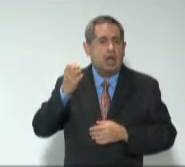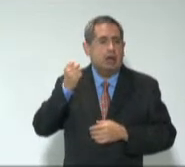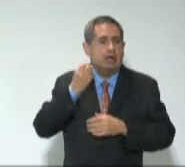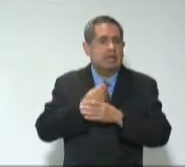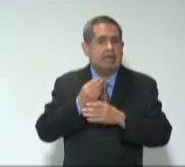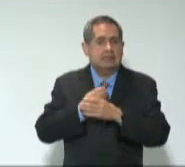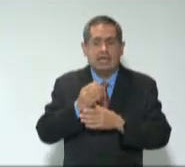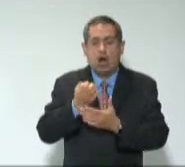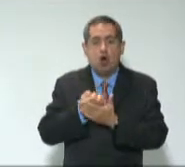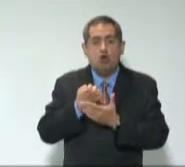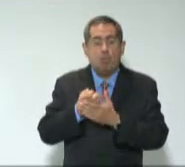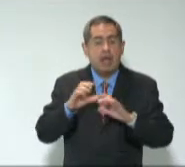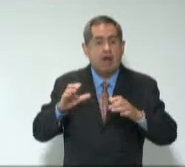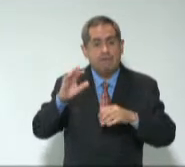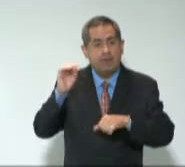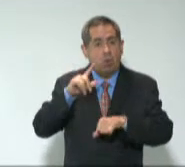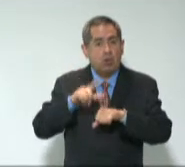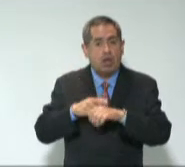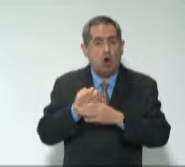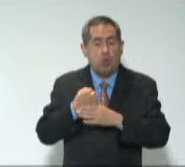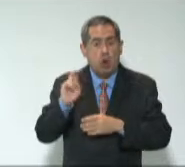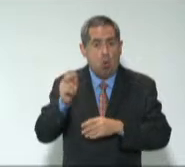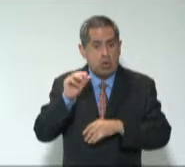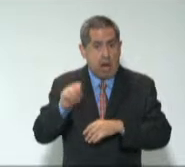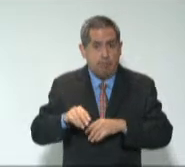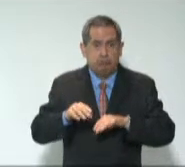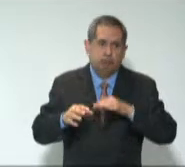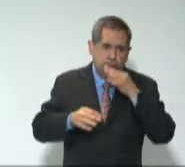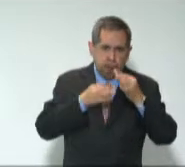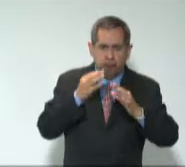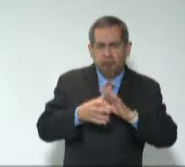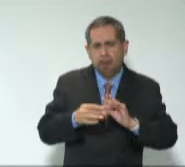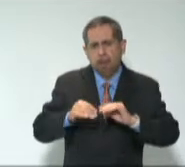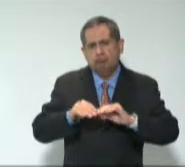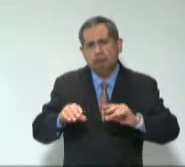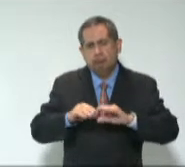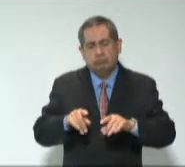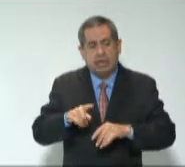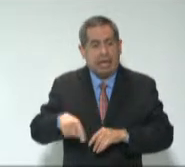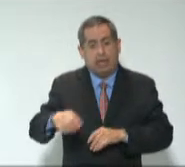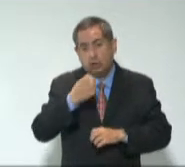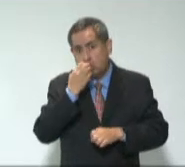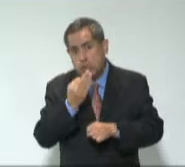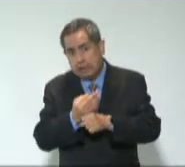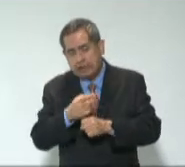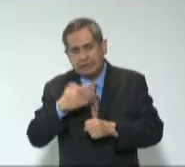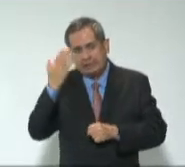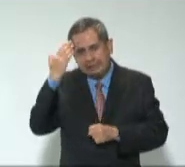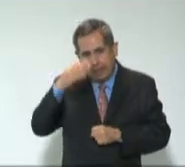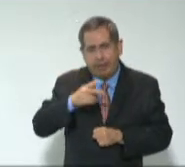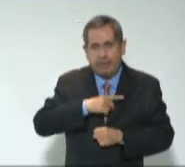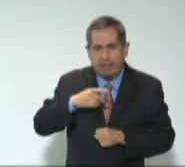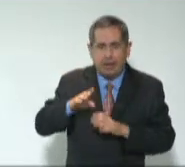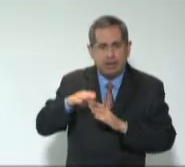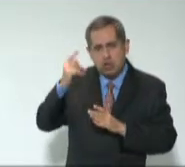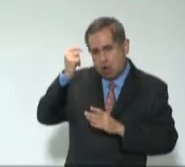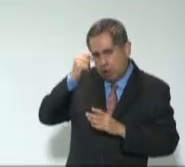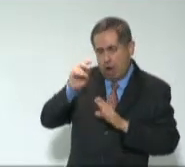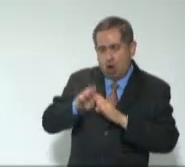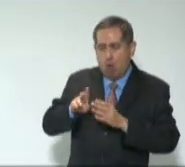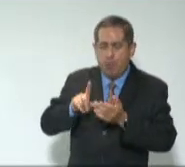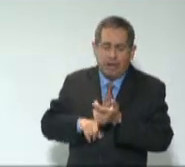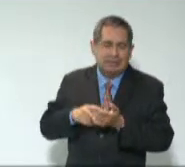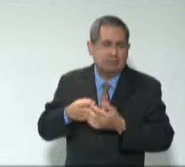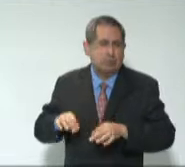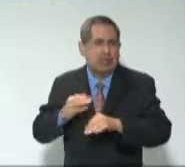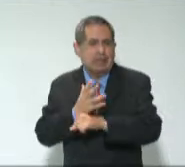transparencia en la Facultad de economía de la UNAM la cual tiene por objetivo dotar a los estudiantes de los elementos teórico prácticos del valor de